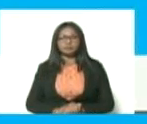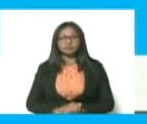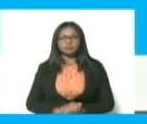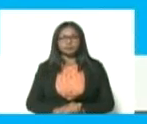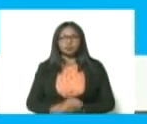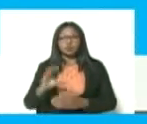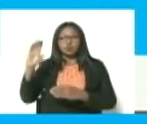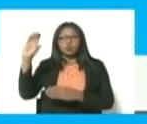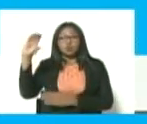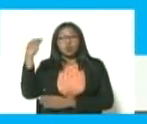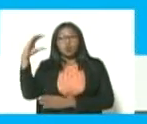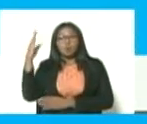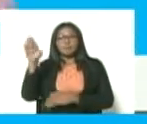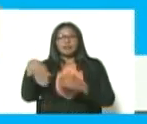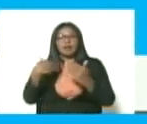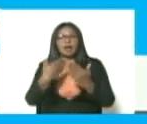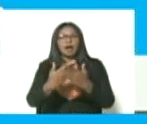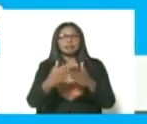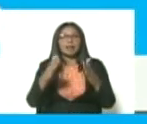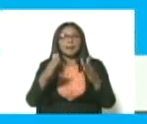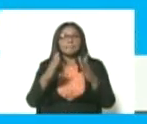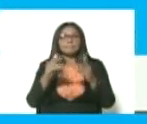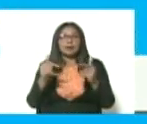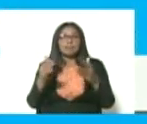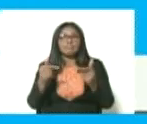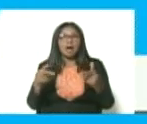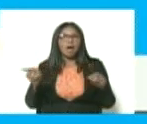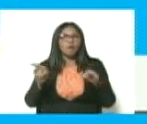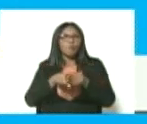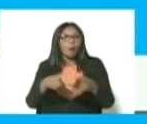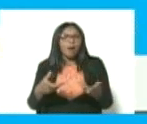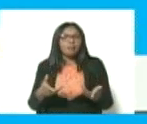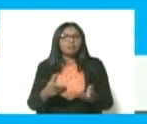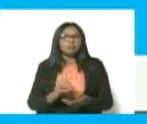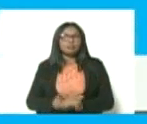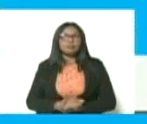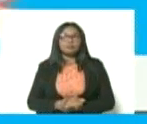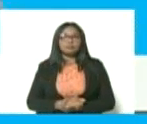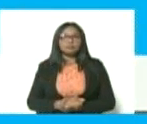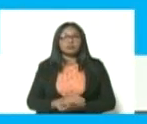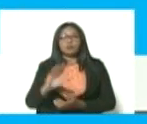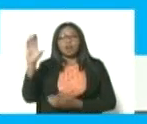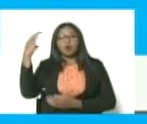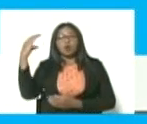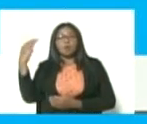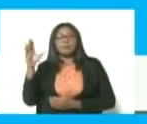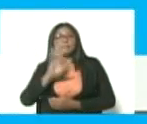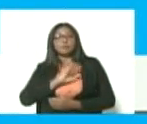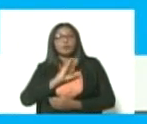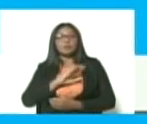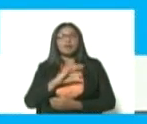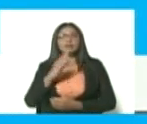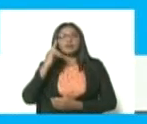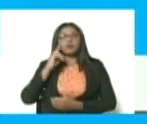Colombia llegaba hasta Panamá, Panamá era Colombia, fue la Colombia de Bolívar, Panamá.